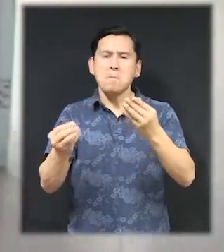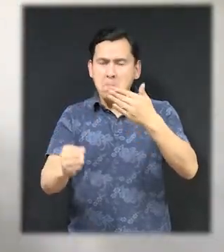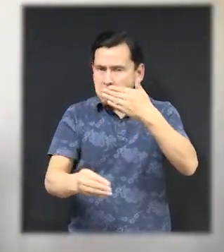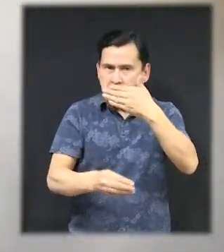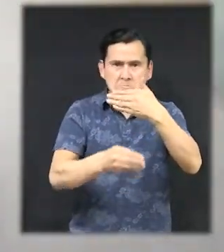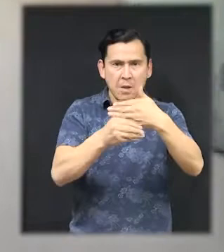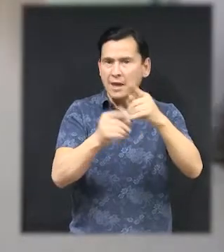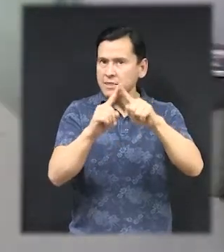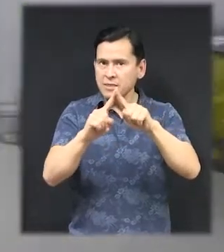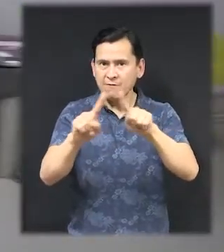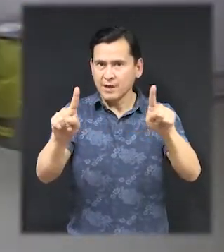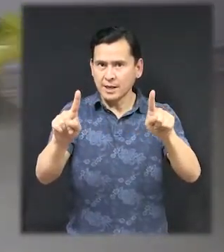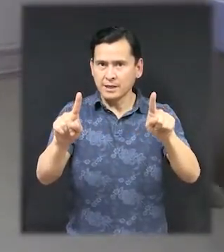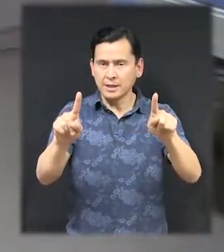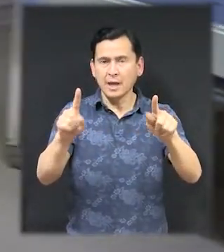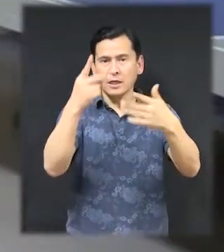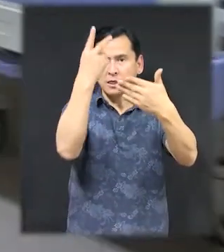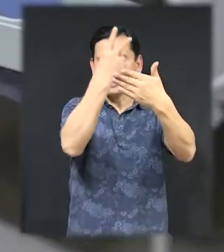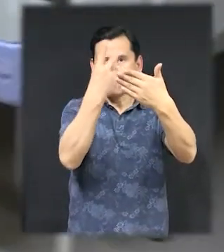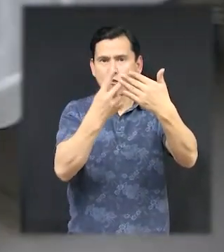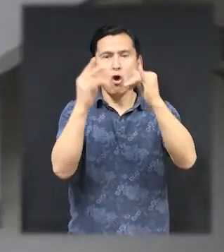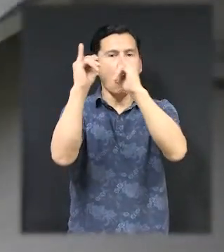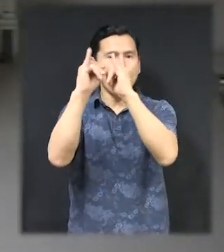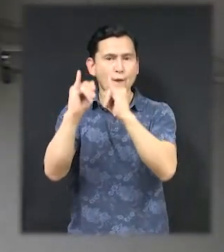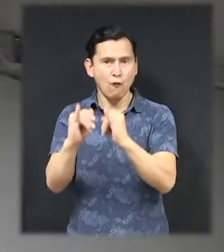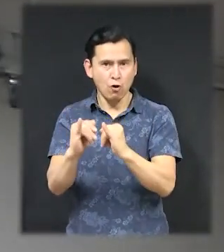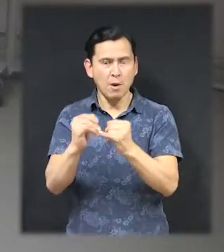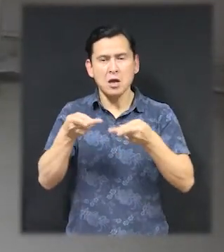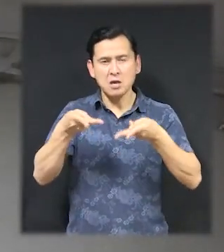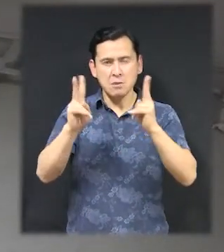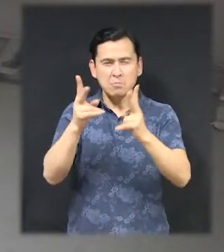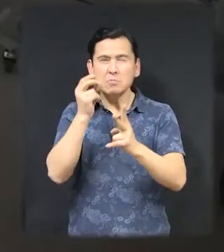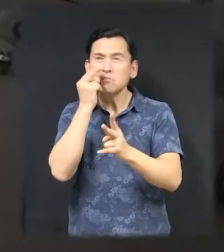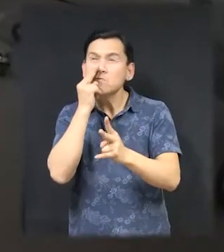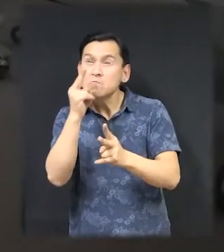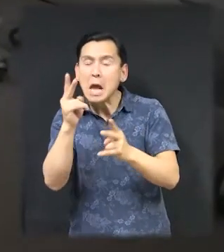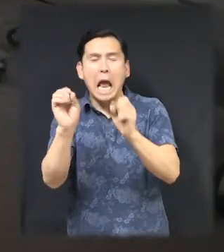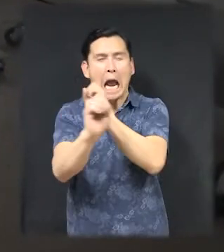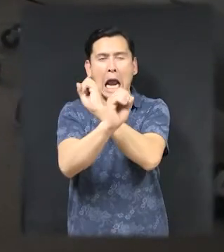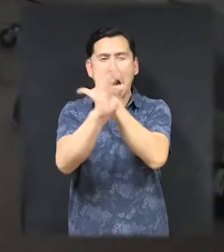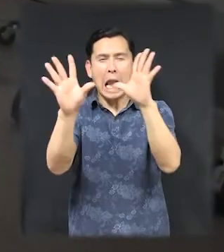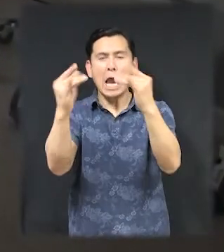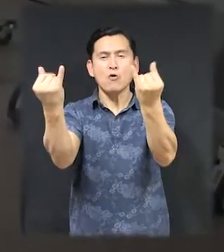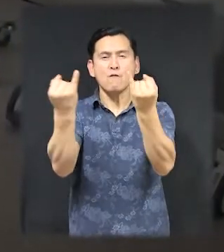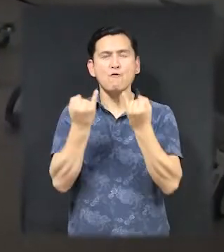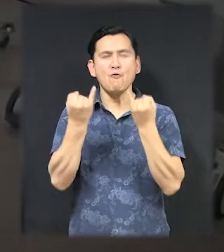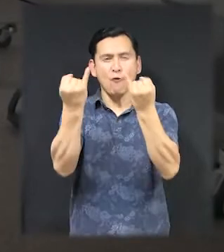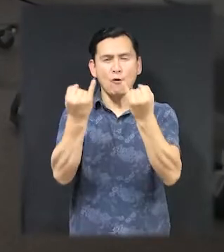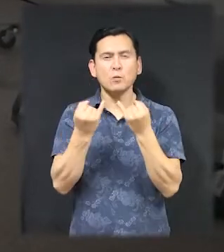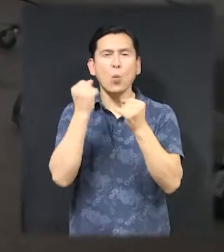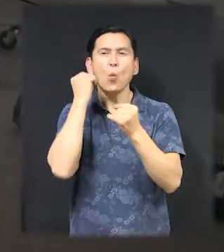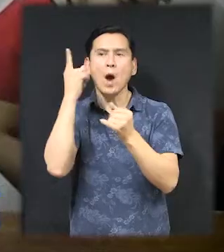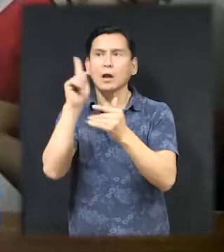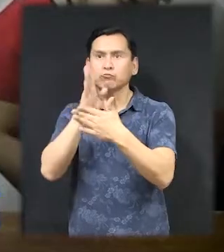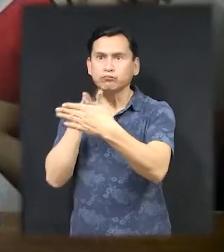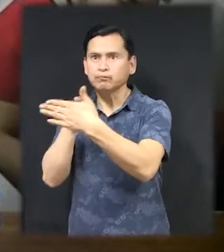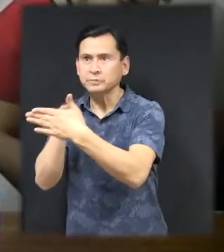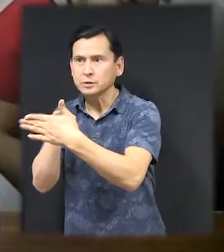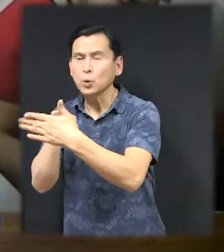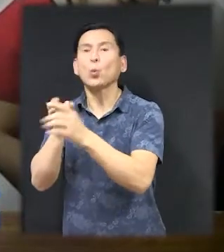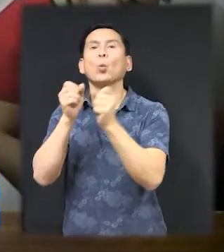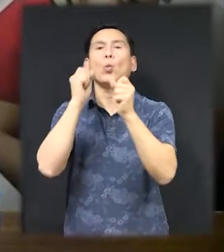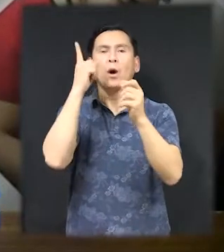nuestra propia página web, y de este modo poder contribuir a través de esta plataforma a la